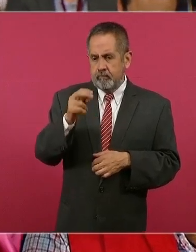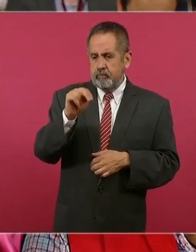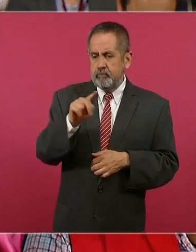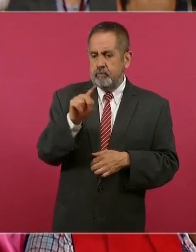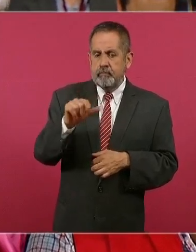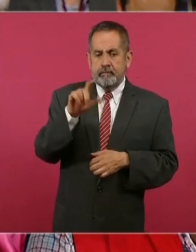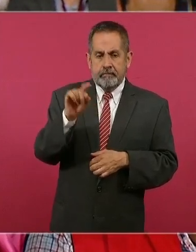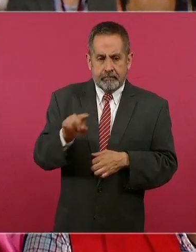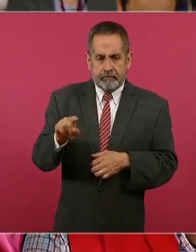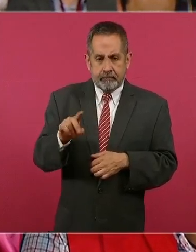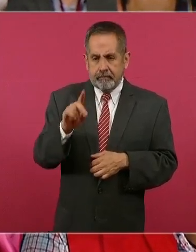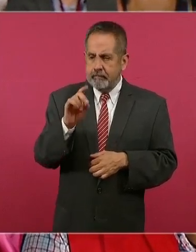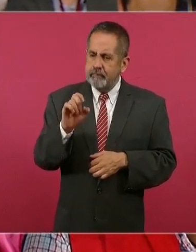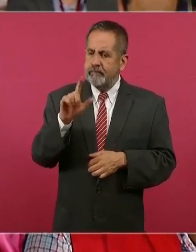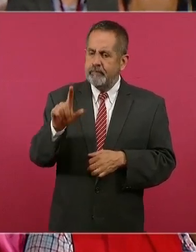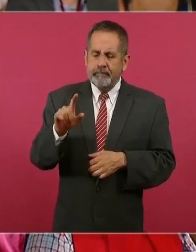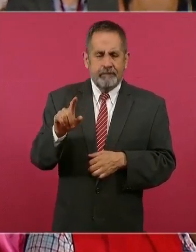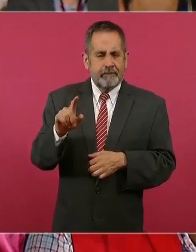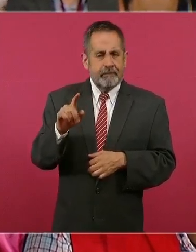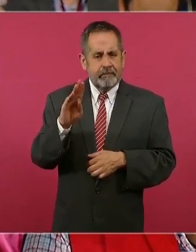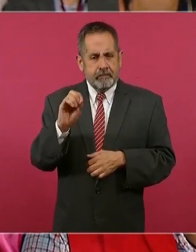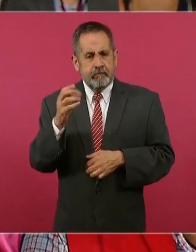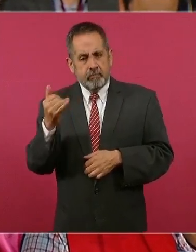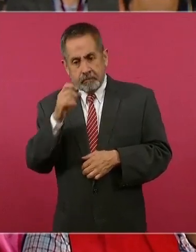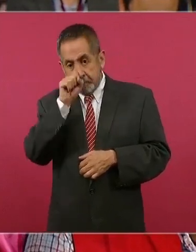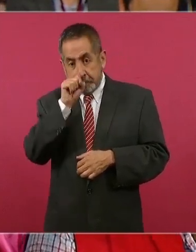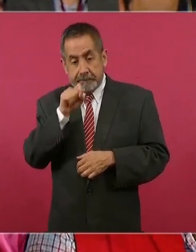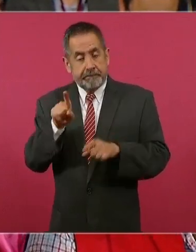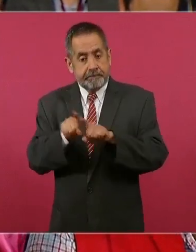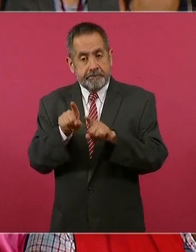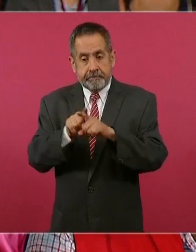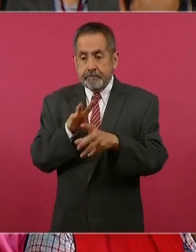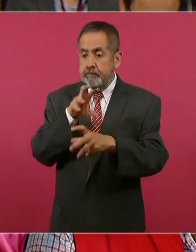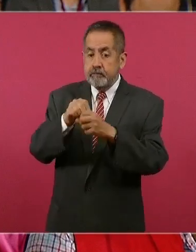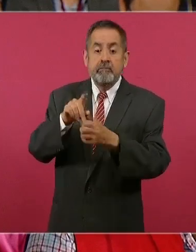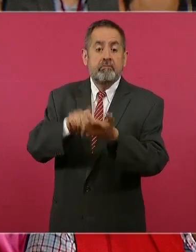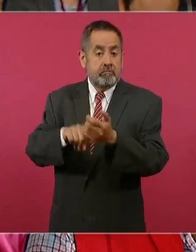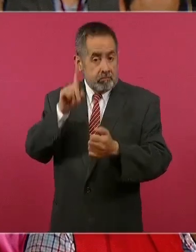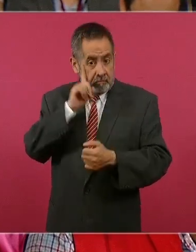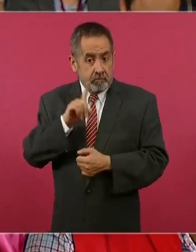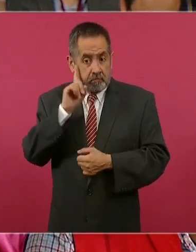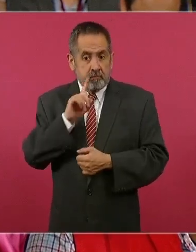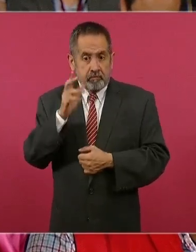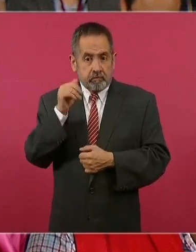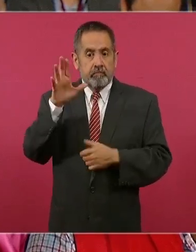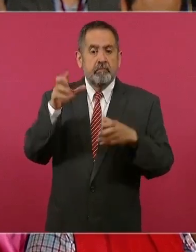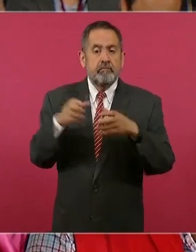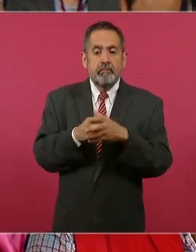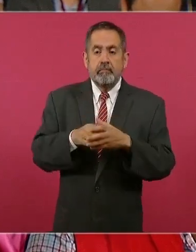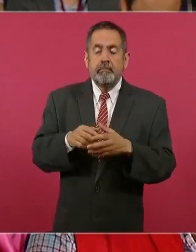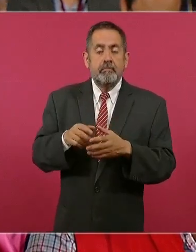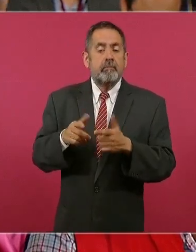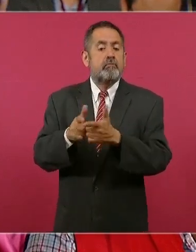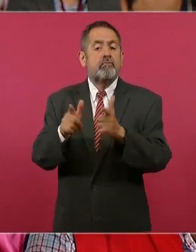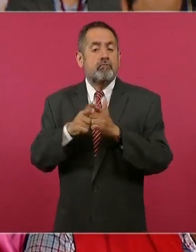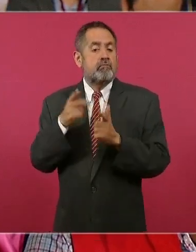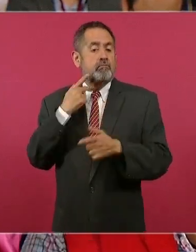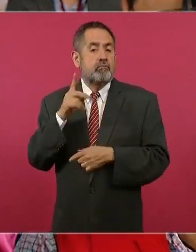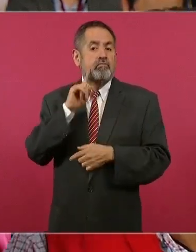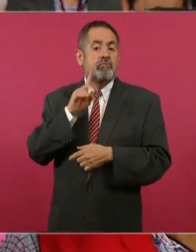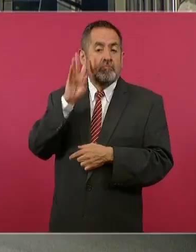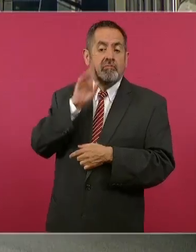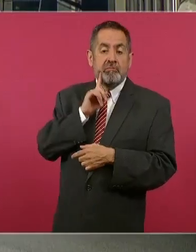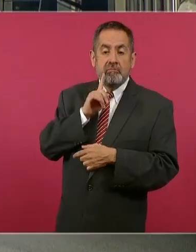González del BOY, que también participó y fue mujer del partido femenino. Y creo